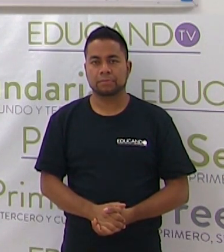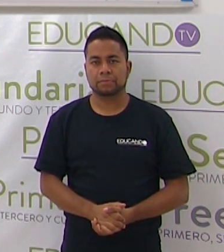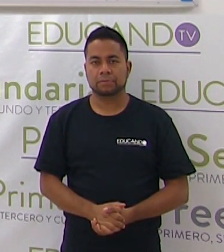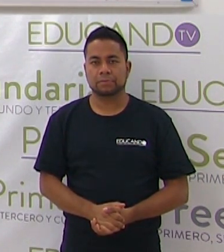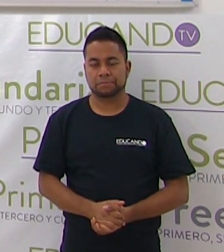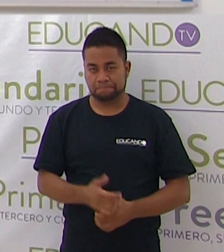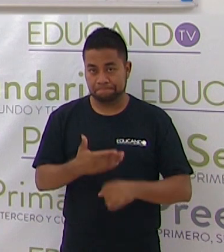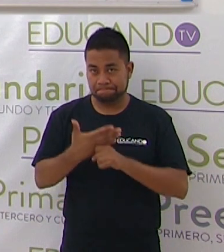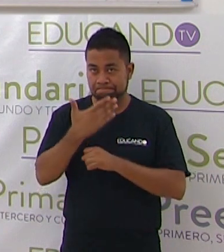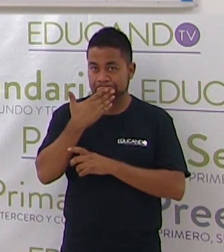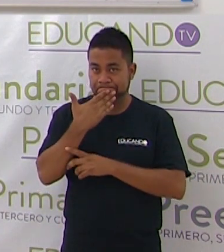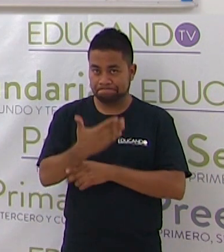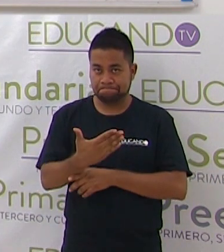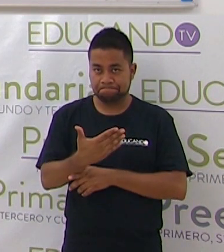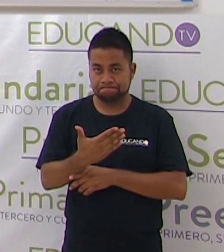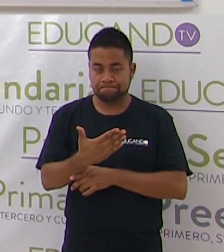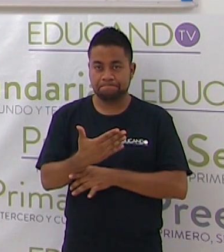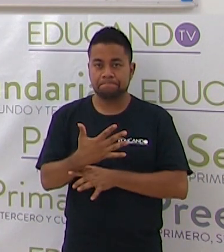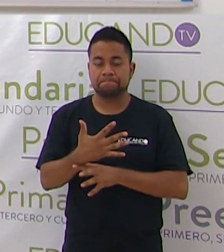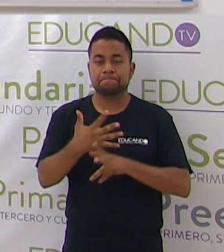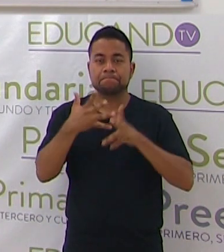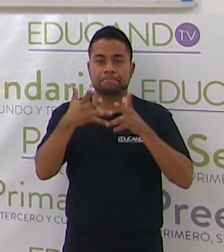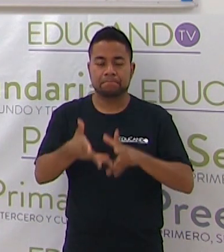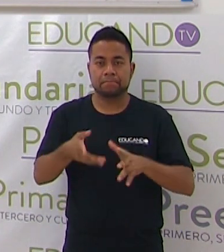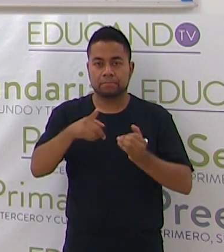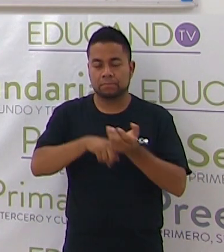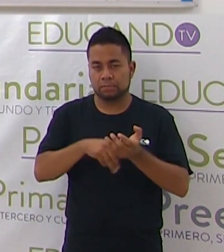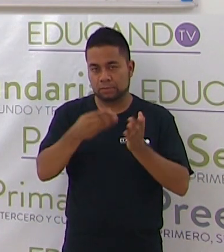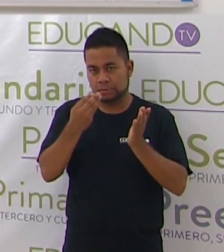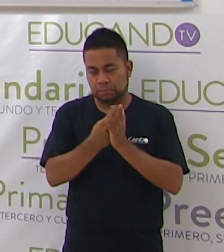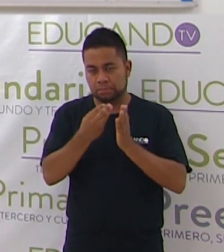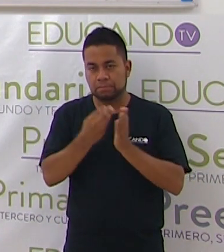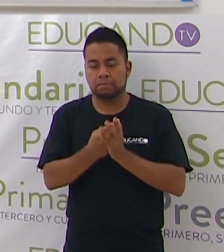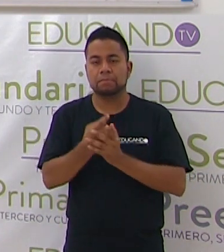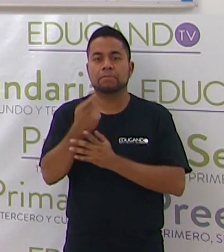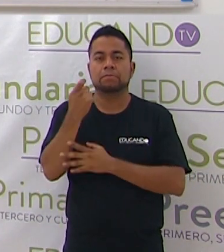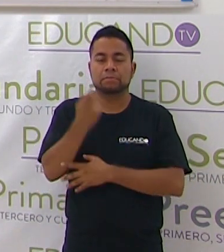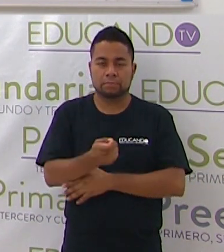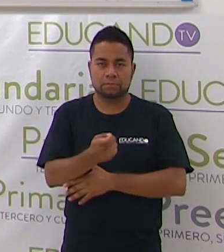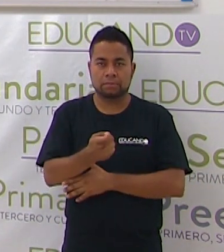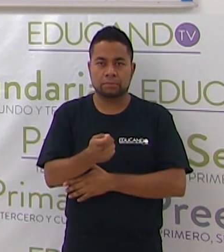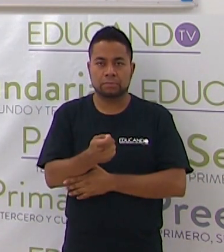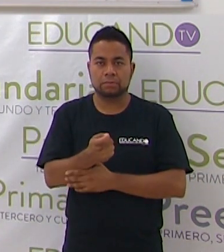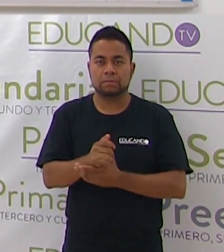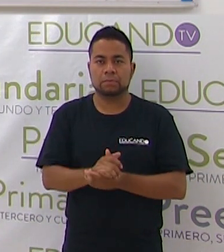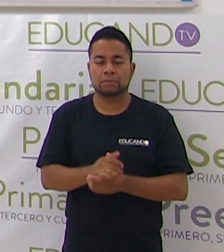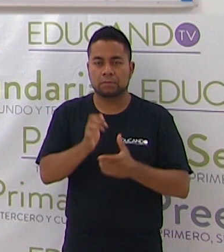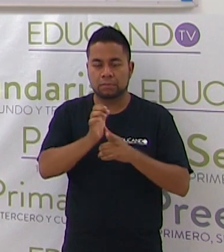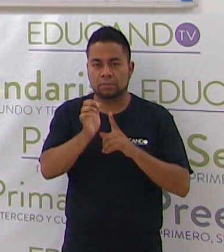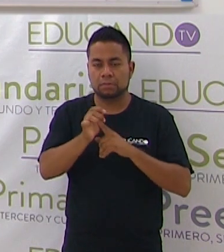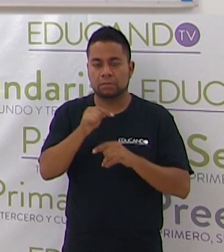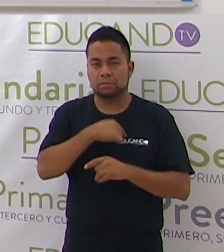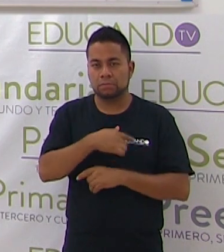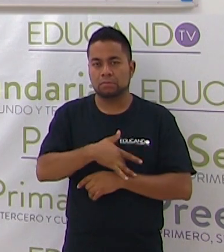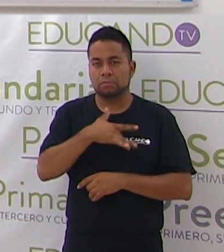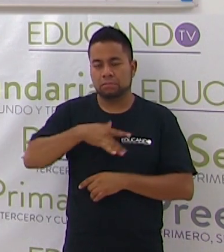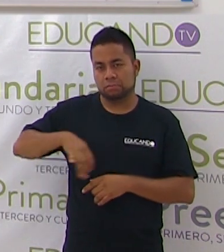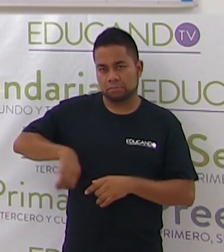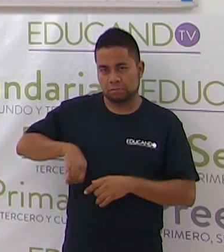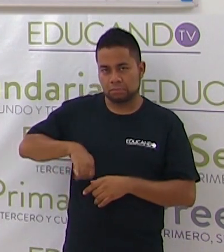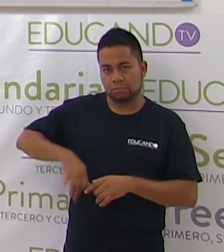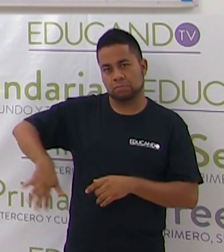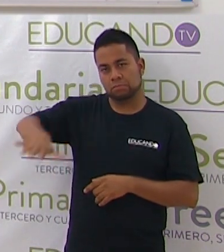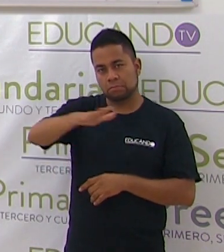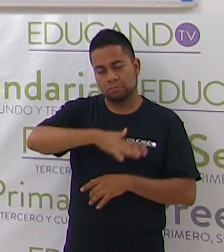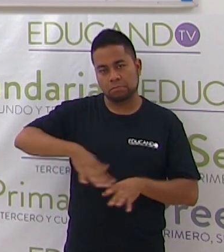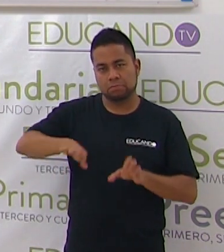Muy bien. Y ya en esta sesión, entonces, me interesaba que ustedes ya